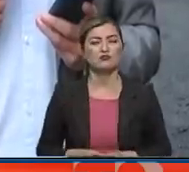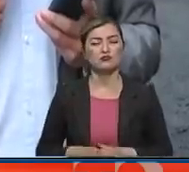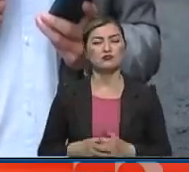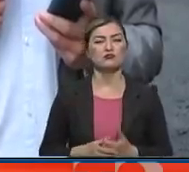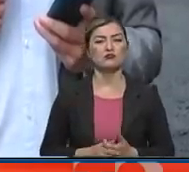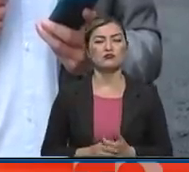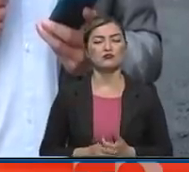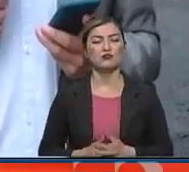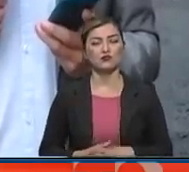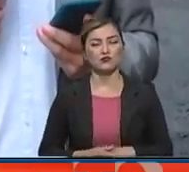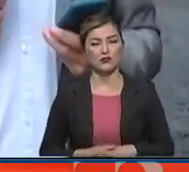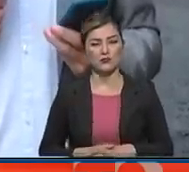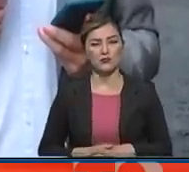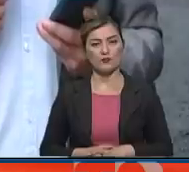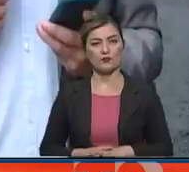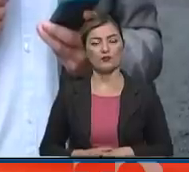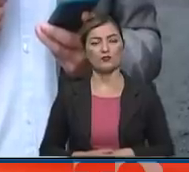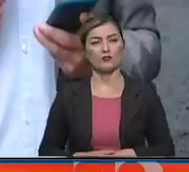escuchamos.